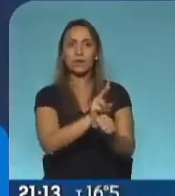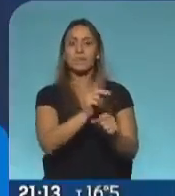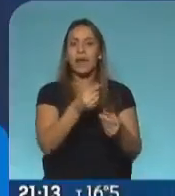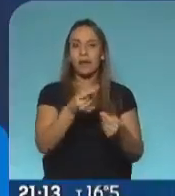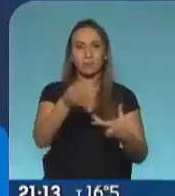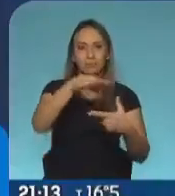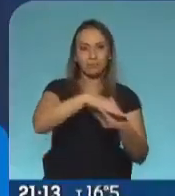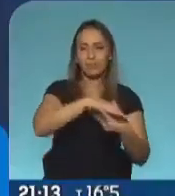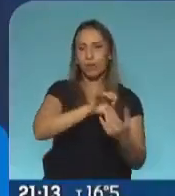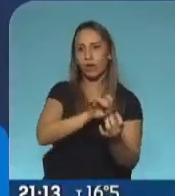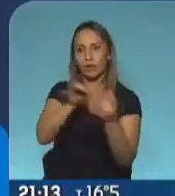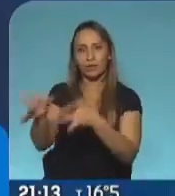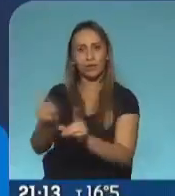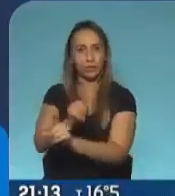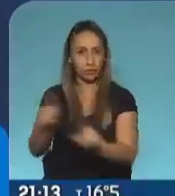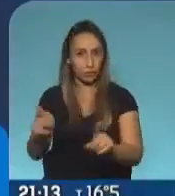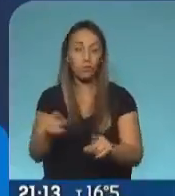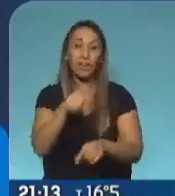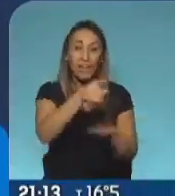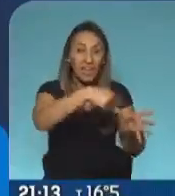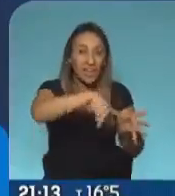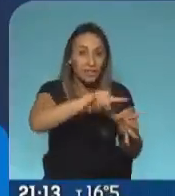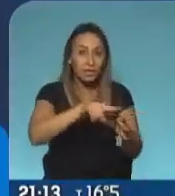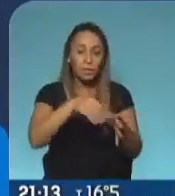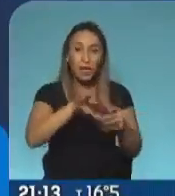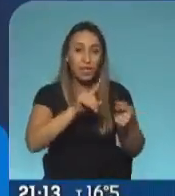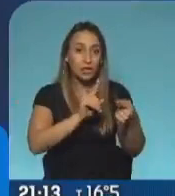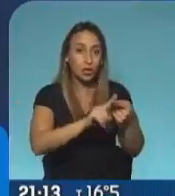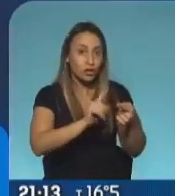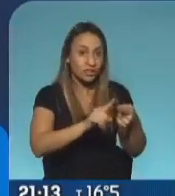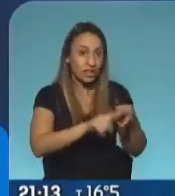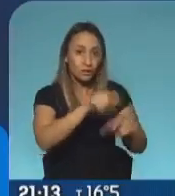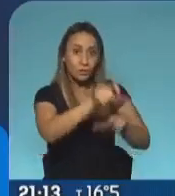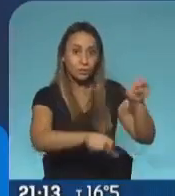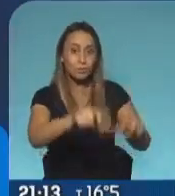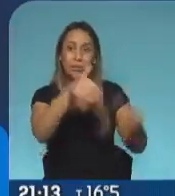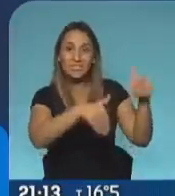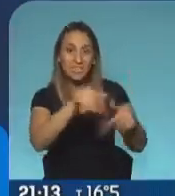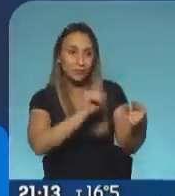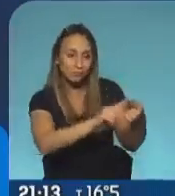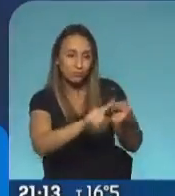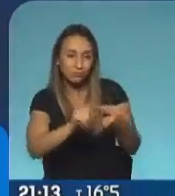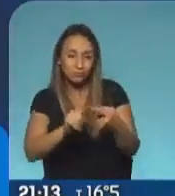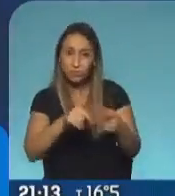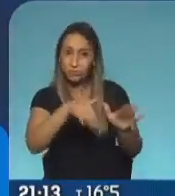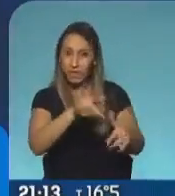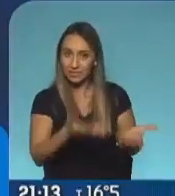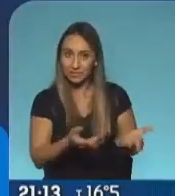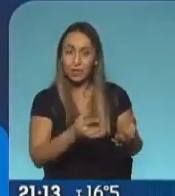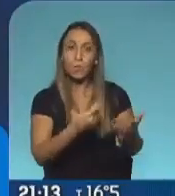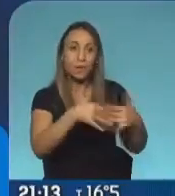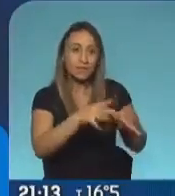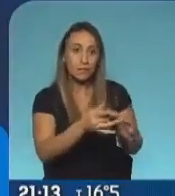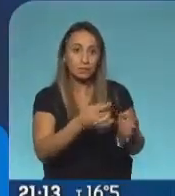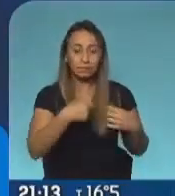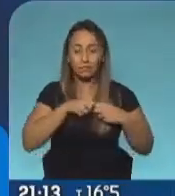que es mucho más grave porque tiene mucho más contacto de confianza con un montón de pacientes así que puede llegar a expandir mucho